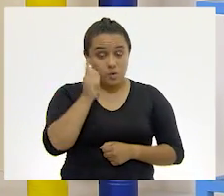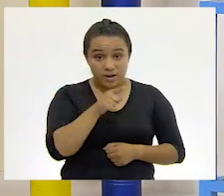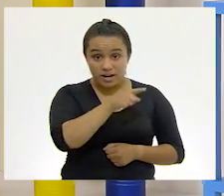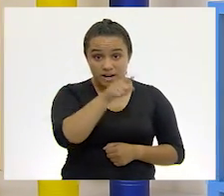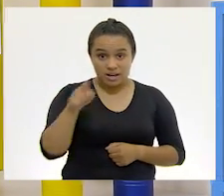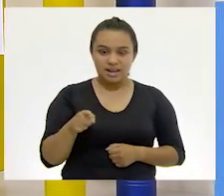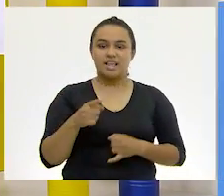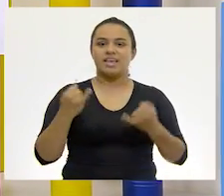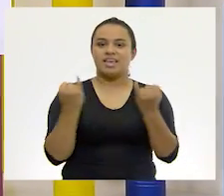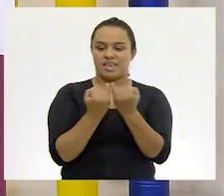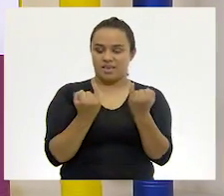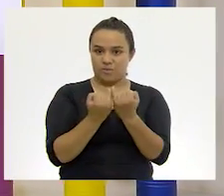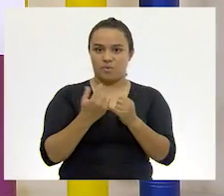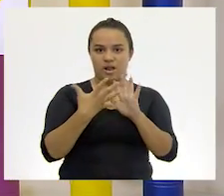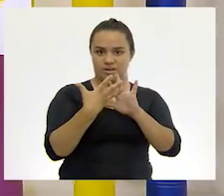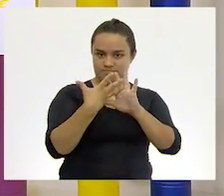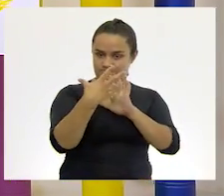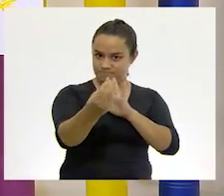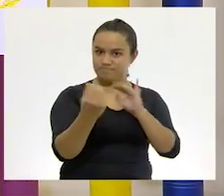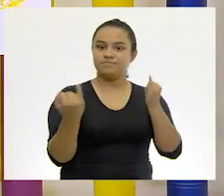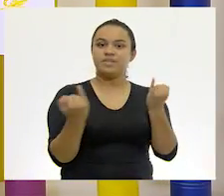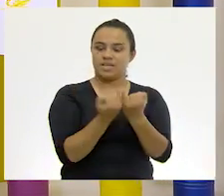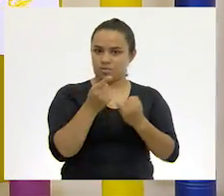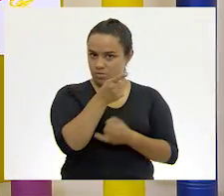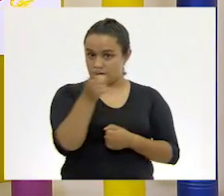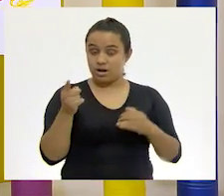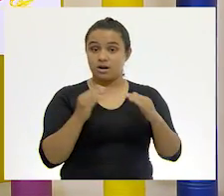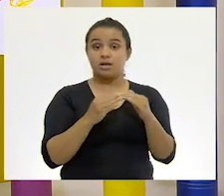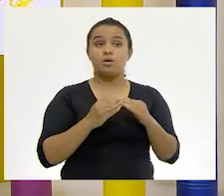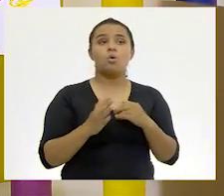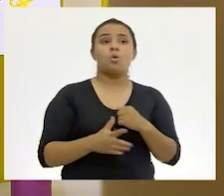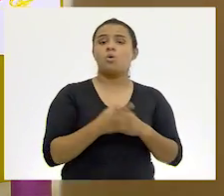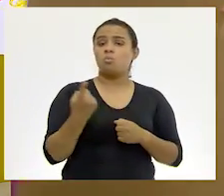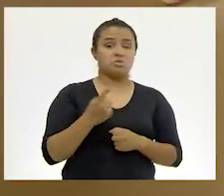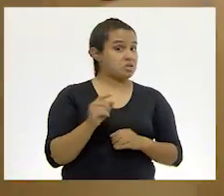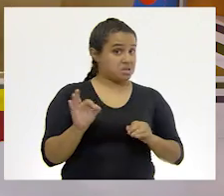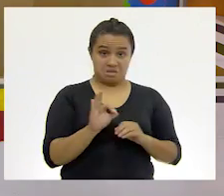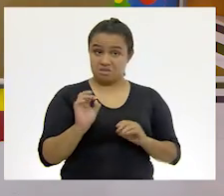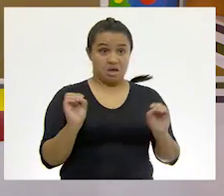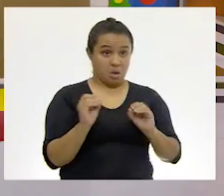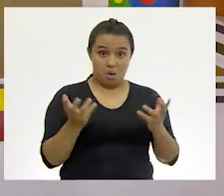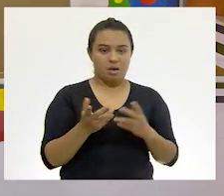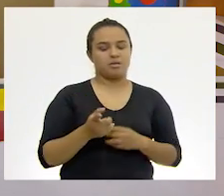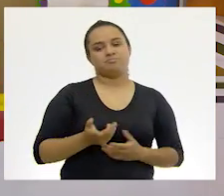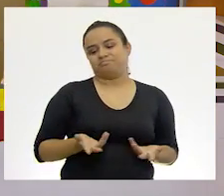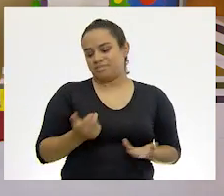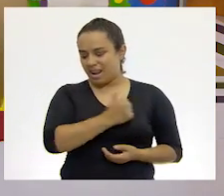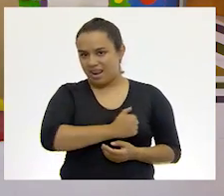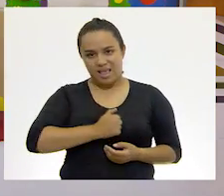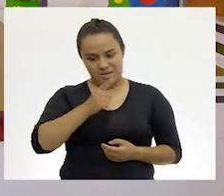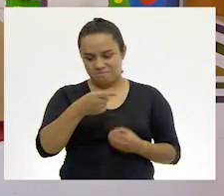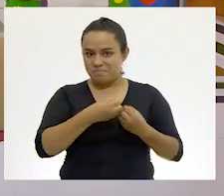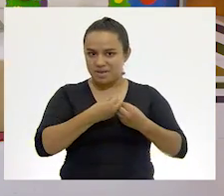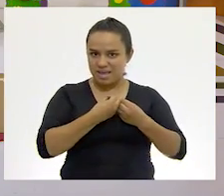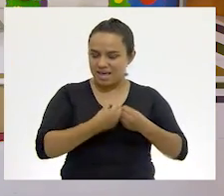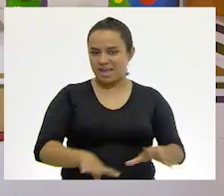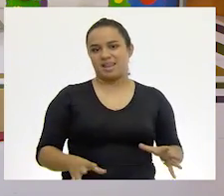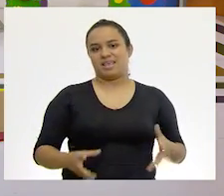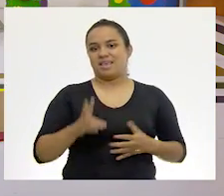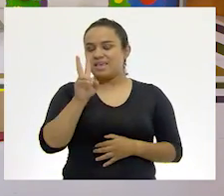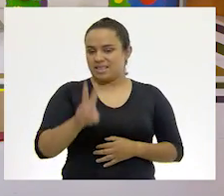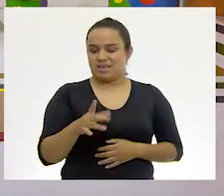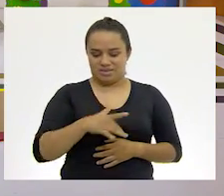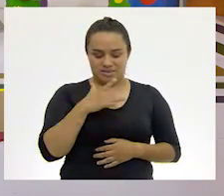ustedes lo hayan estado haciendo junto con nosotros allá en su casa, porque si no lo hicieron, de lo que se perdieron, ¿eh? Qué bonito